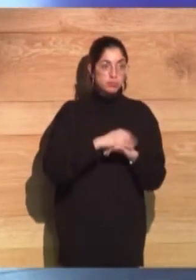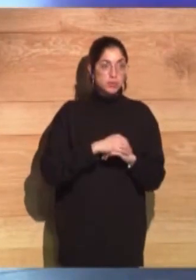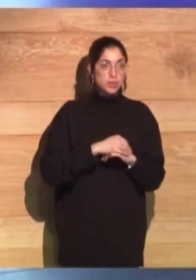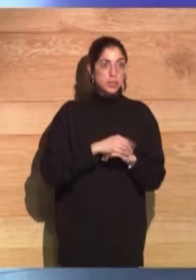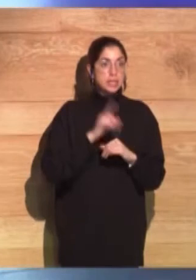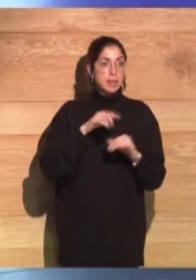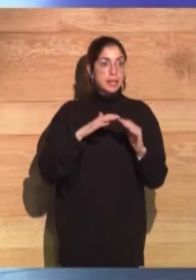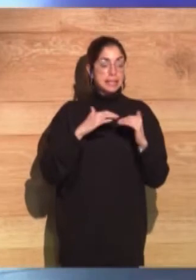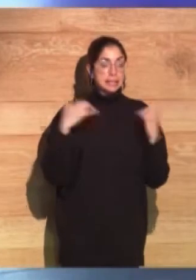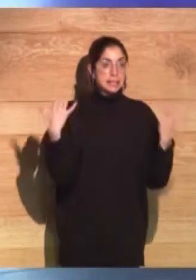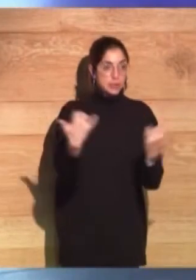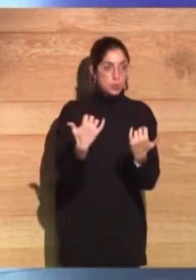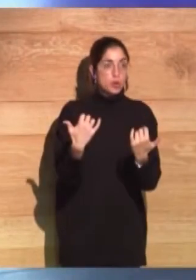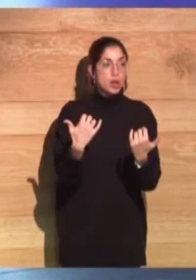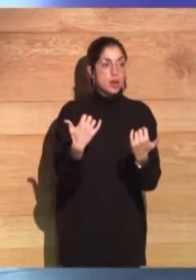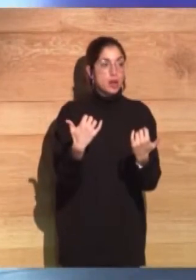Tribunal